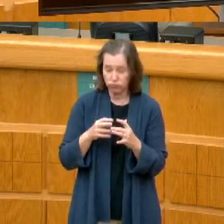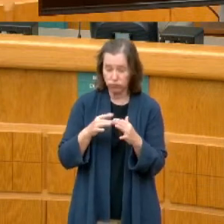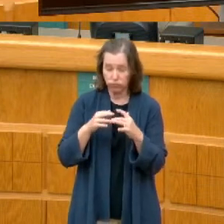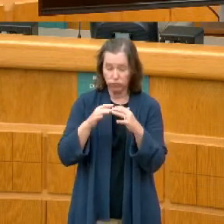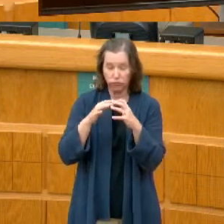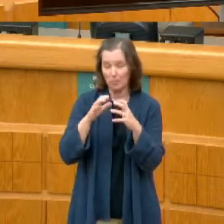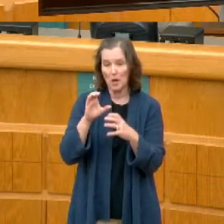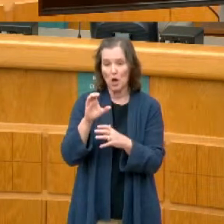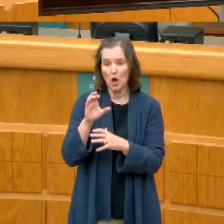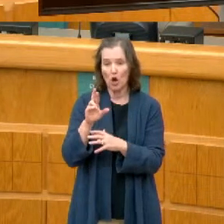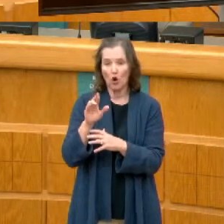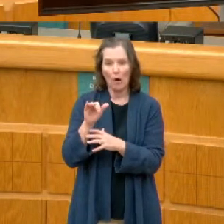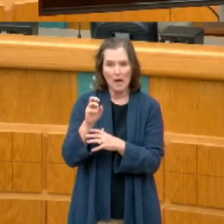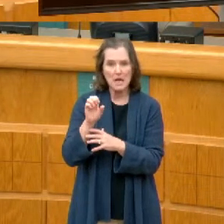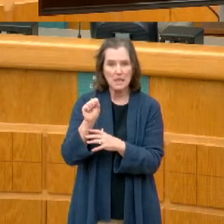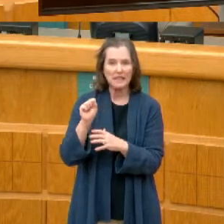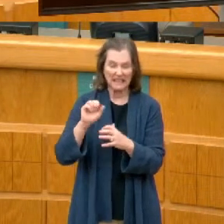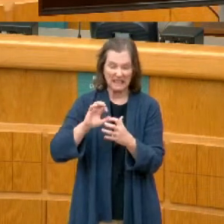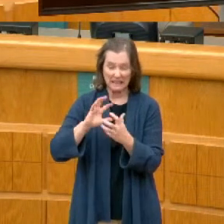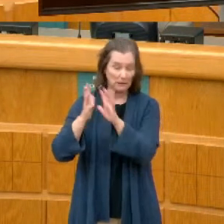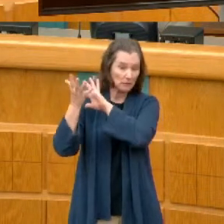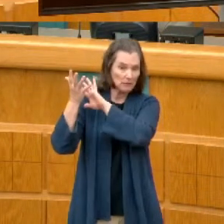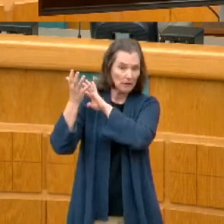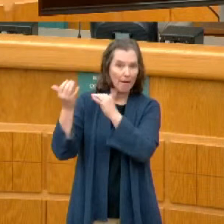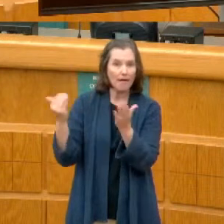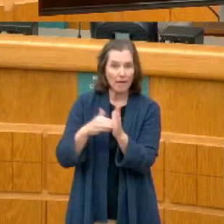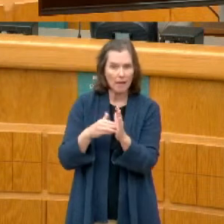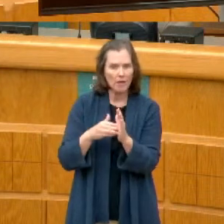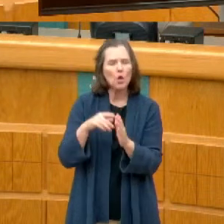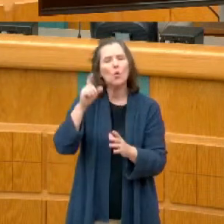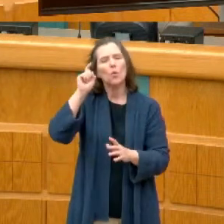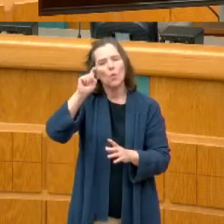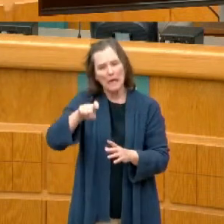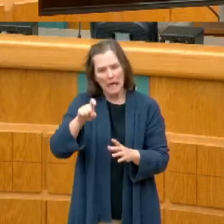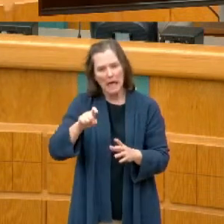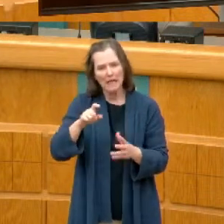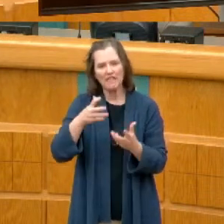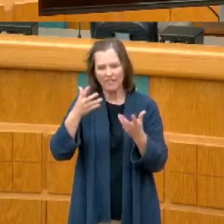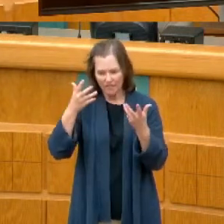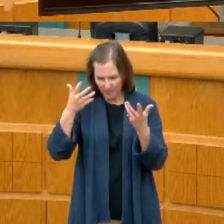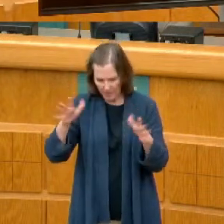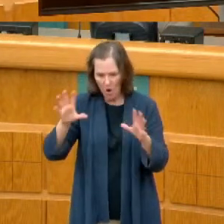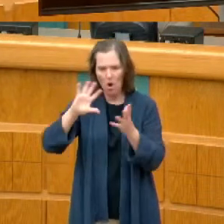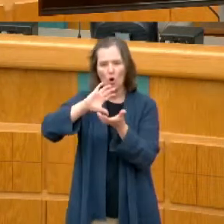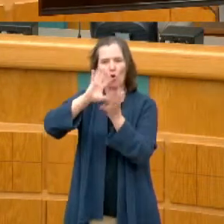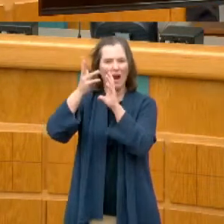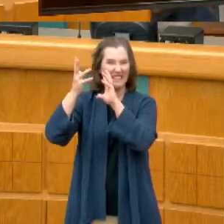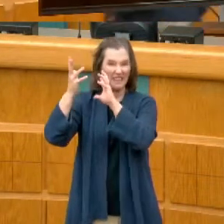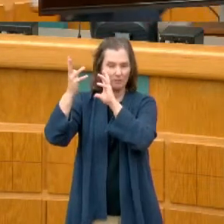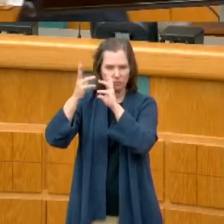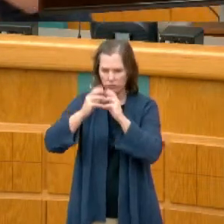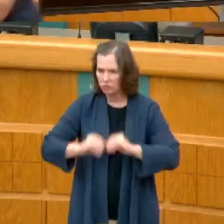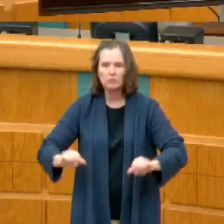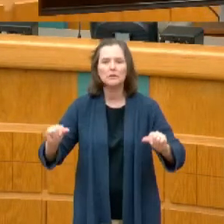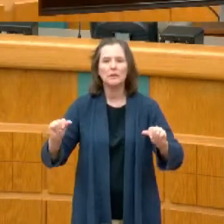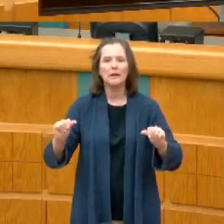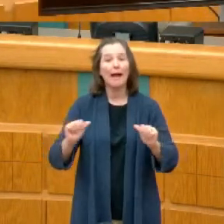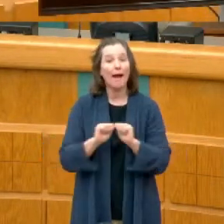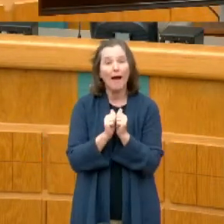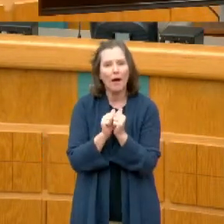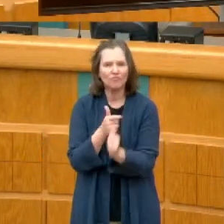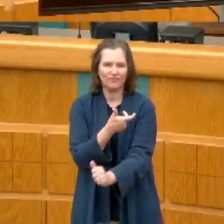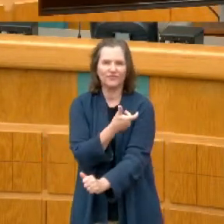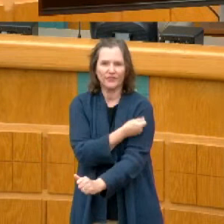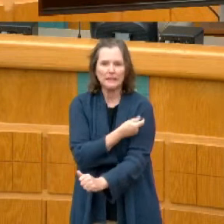Let's get out of it by fighting back. Thank you. El día de hoy, legisladores estuvieron en comunicación con el comisionado